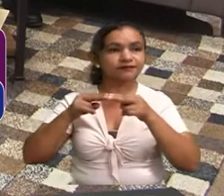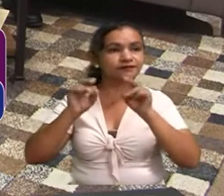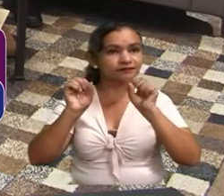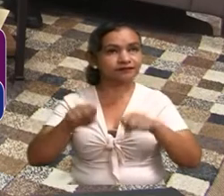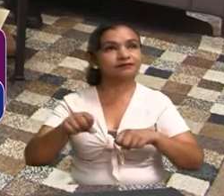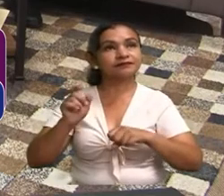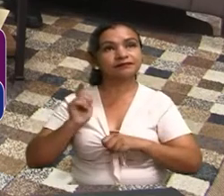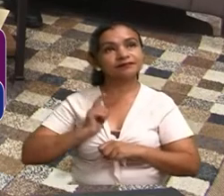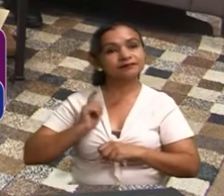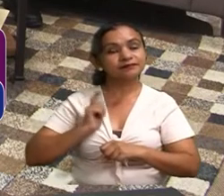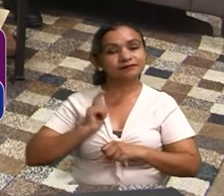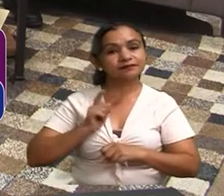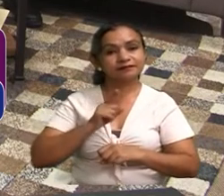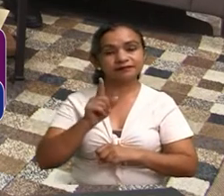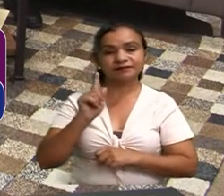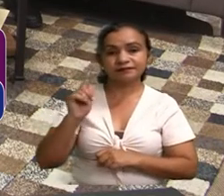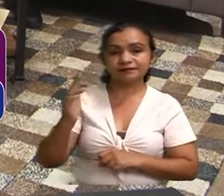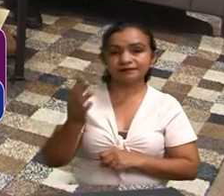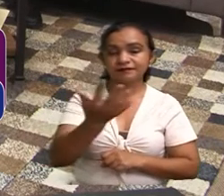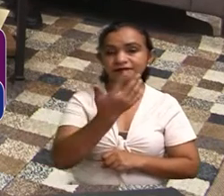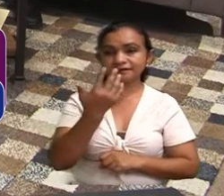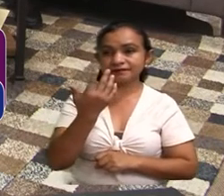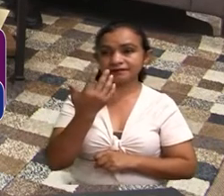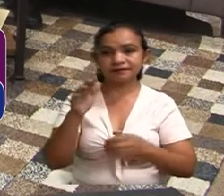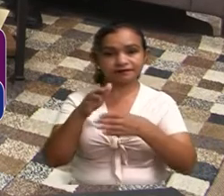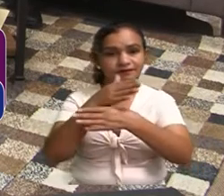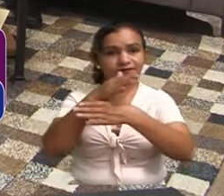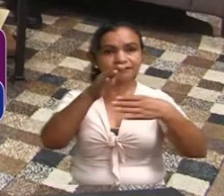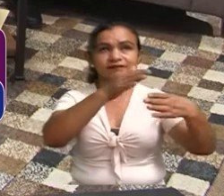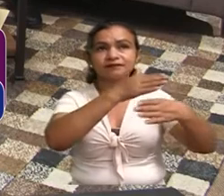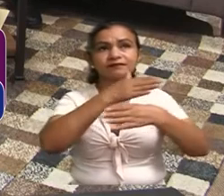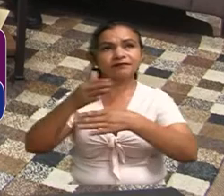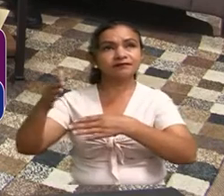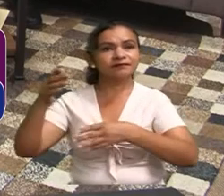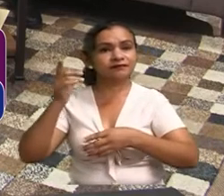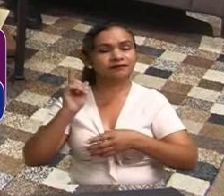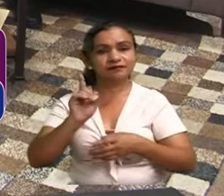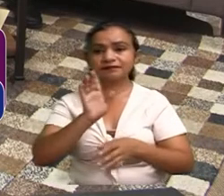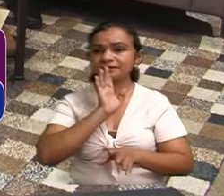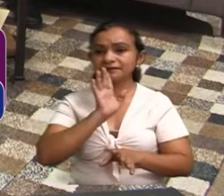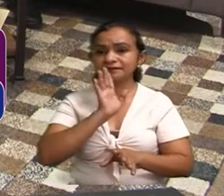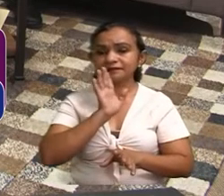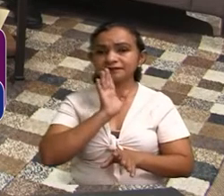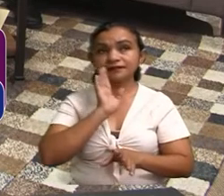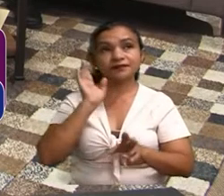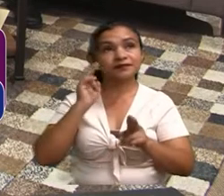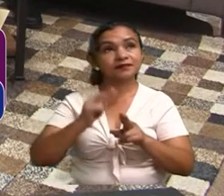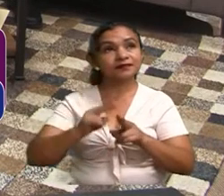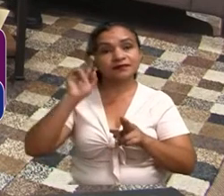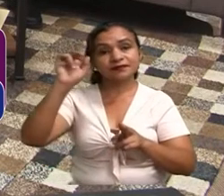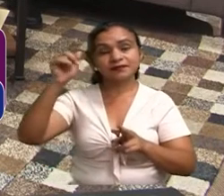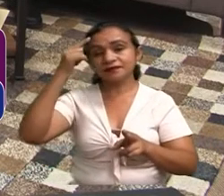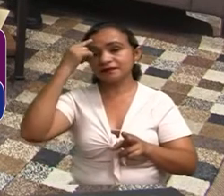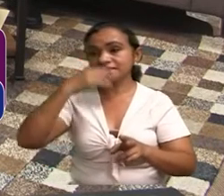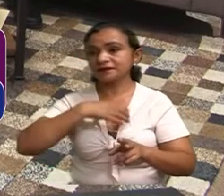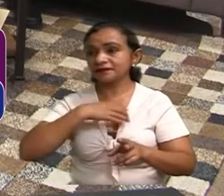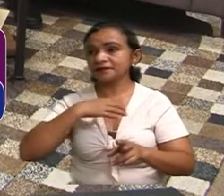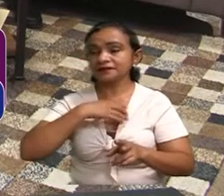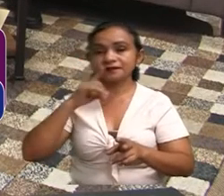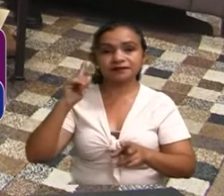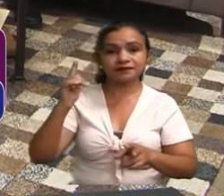ahí estábamos. Nosotros no hacemos ni diferencia. Cuando llegamos ahí hablamos en nombre de nuestro gobierno, pues porque nosotros